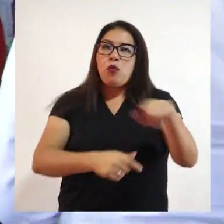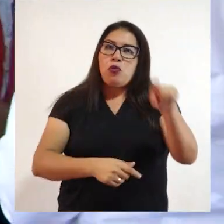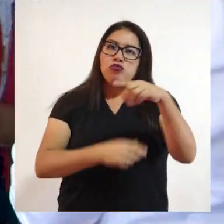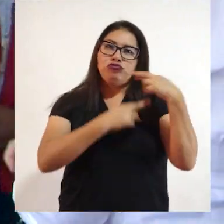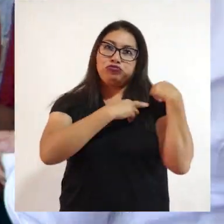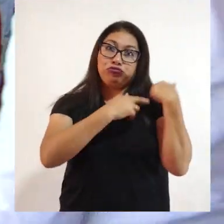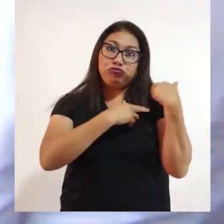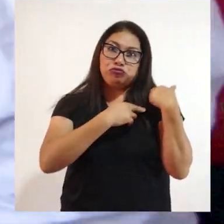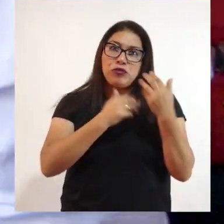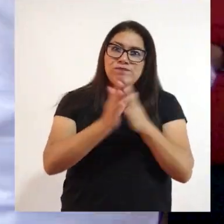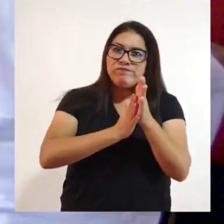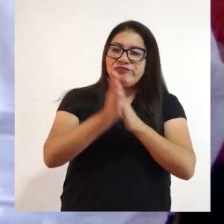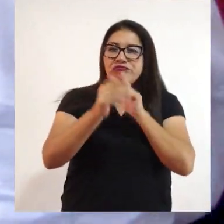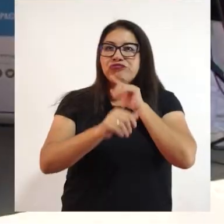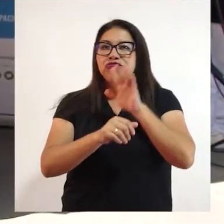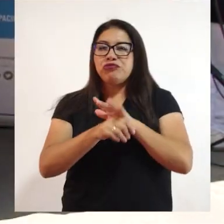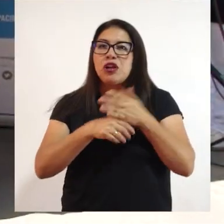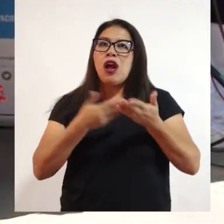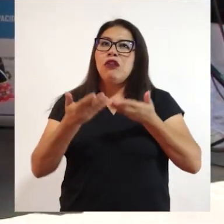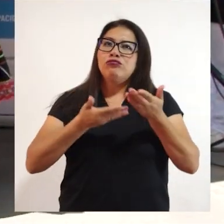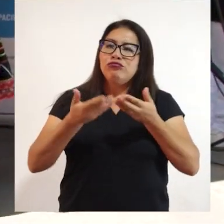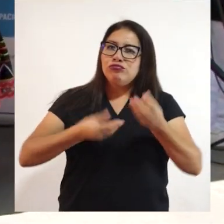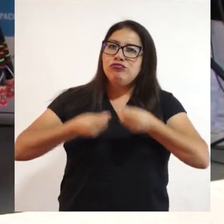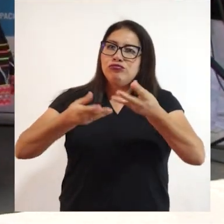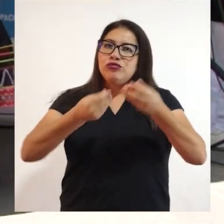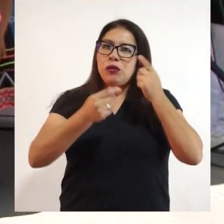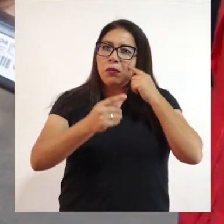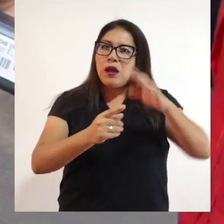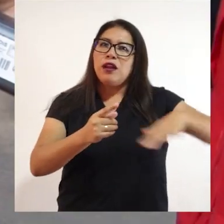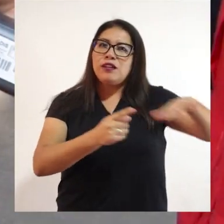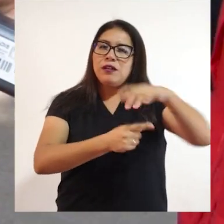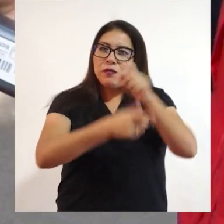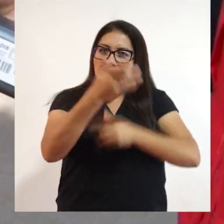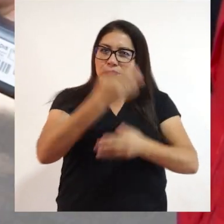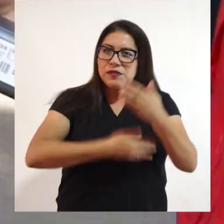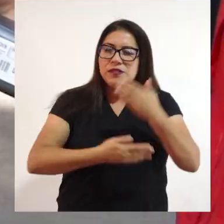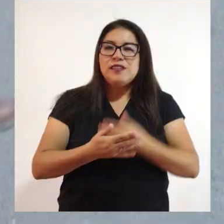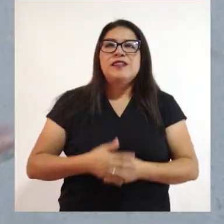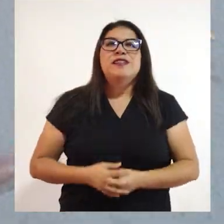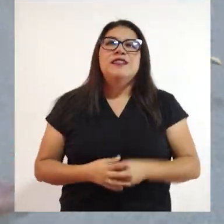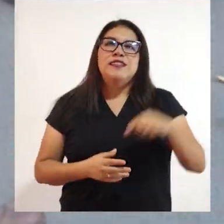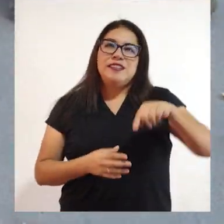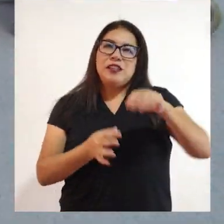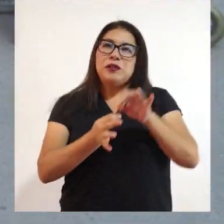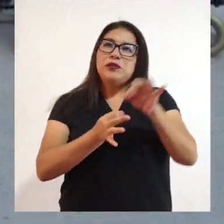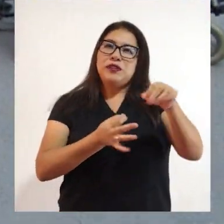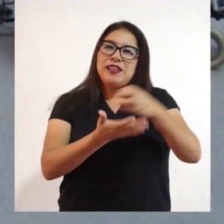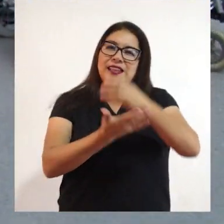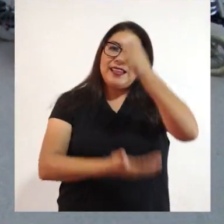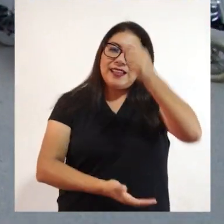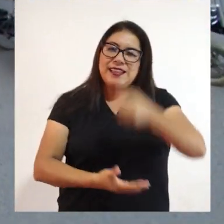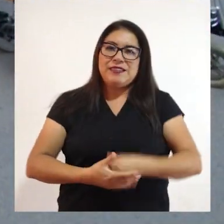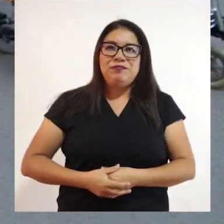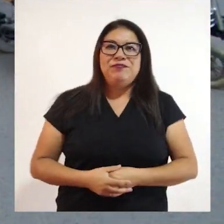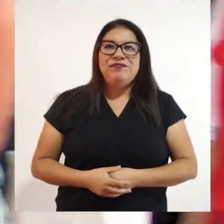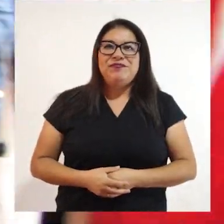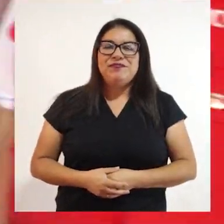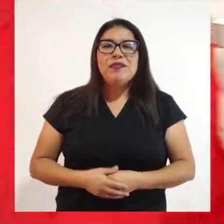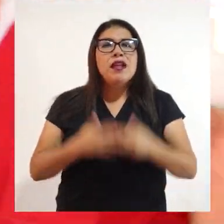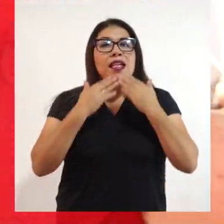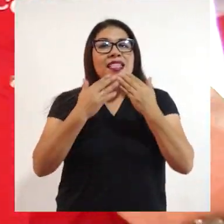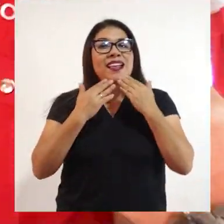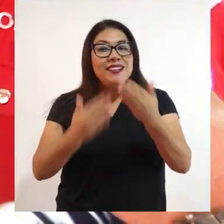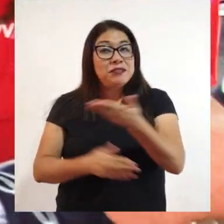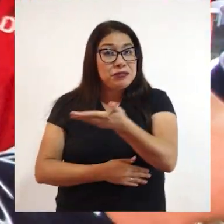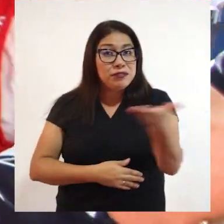por ese compromiso que están teniendo cada vez con las personas con discapacidad de esta región. Muchas